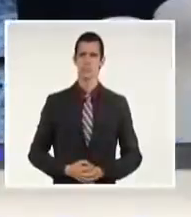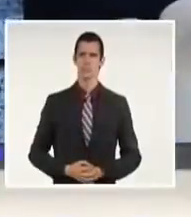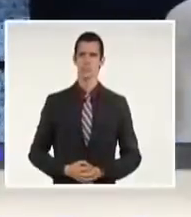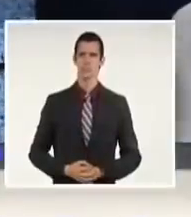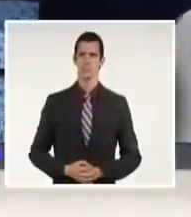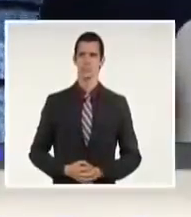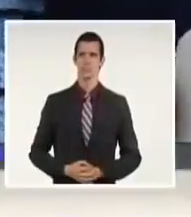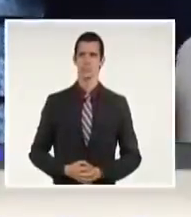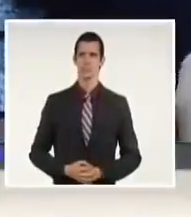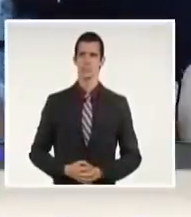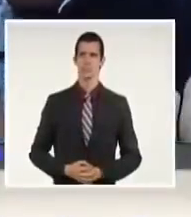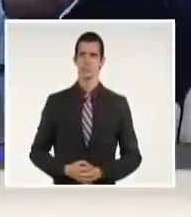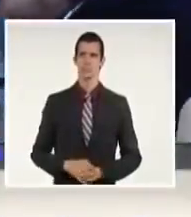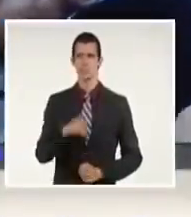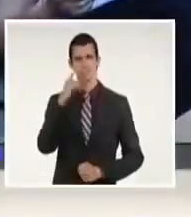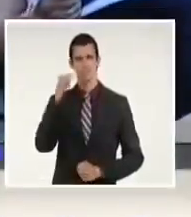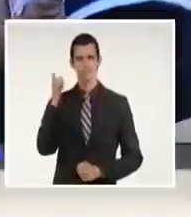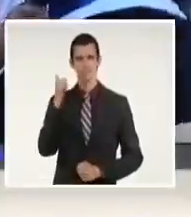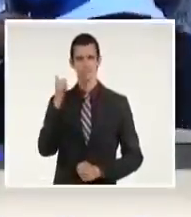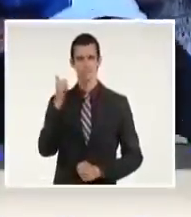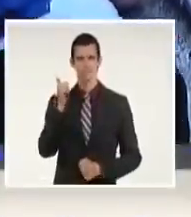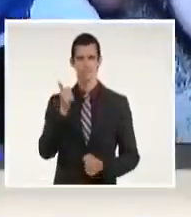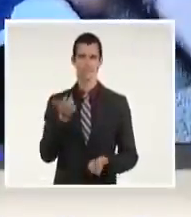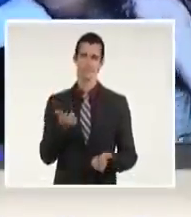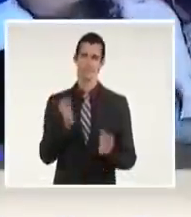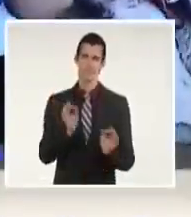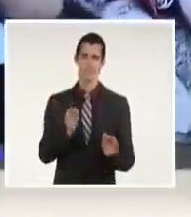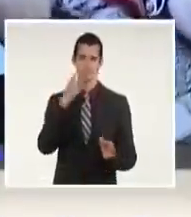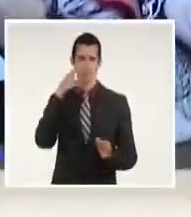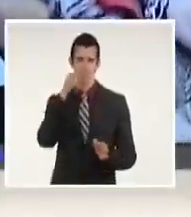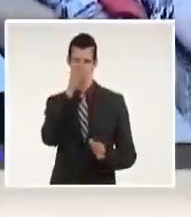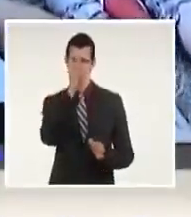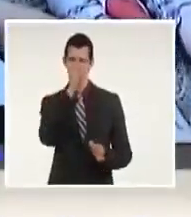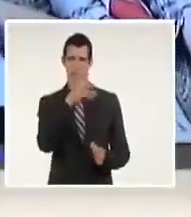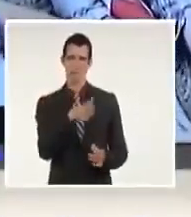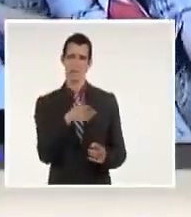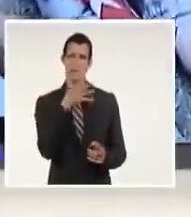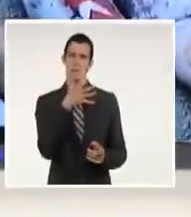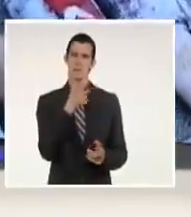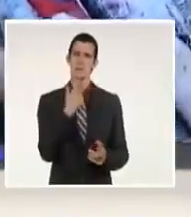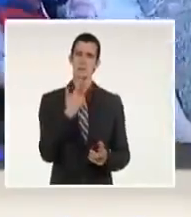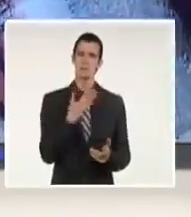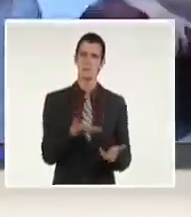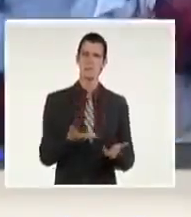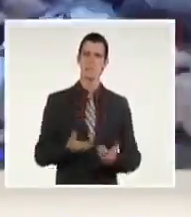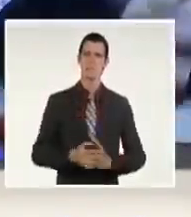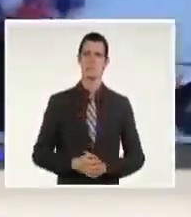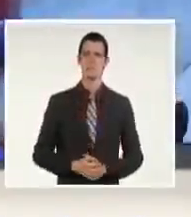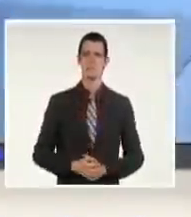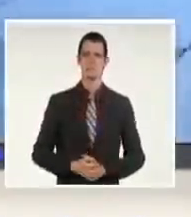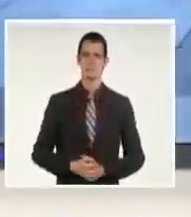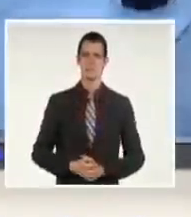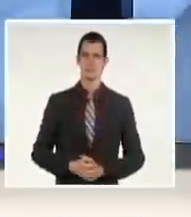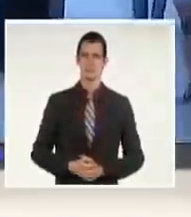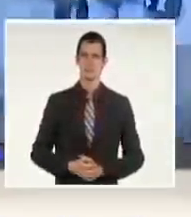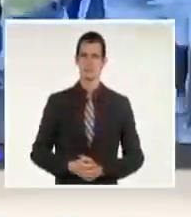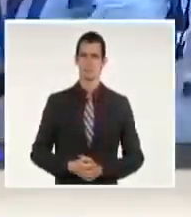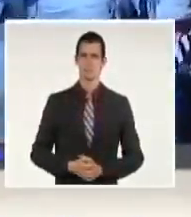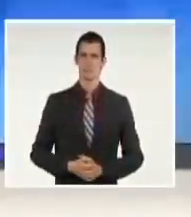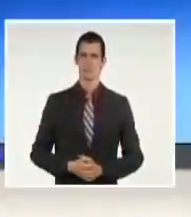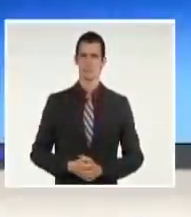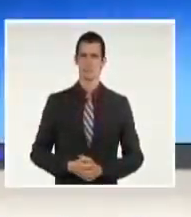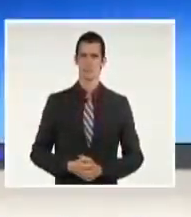Juzguen ustedes, pero han llegado a mucho más. Ahora han aparecido ciudadanos con testimonios que buscan contar en primera